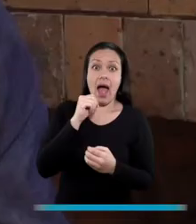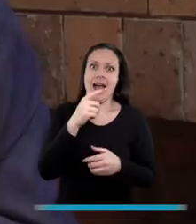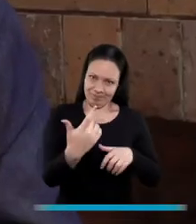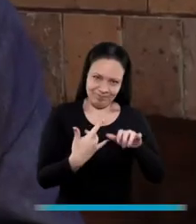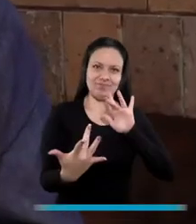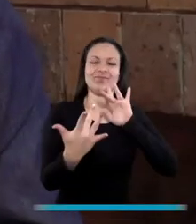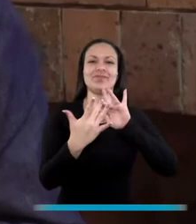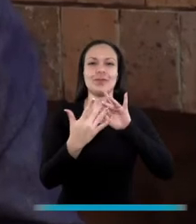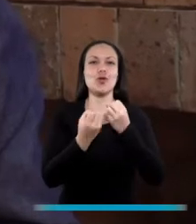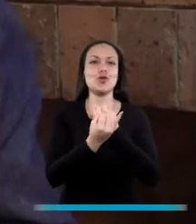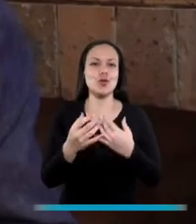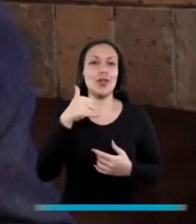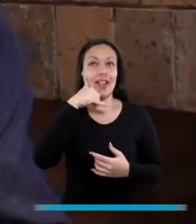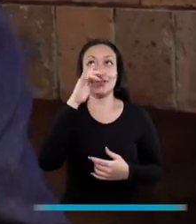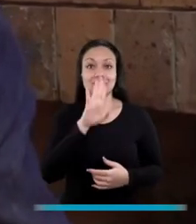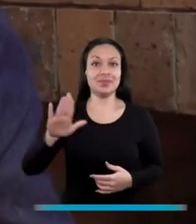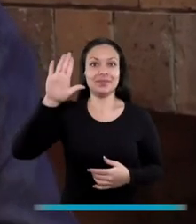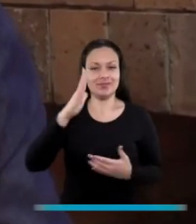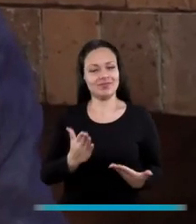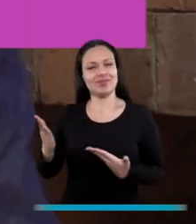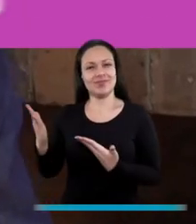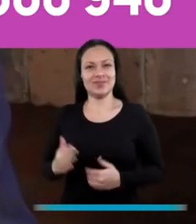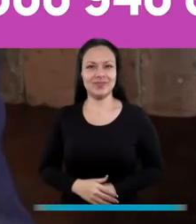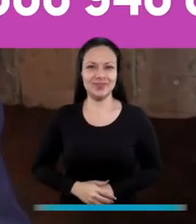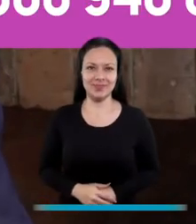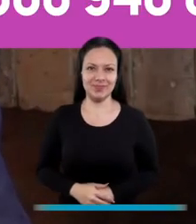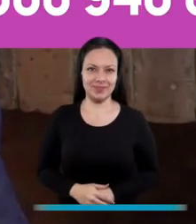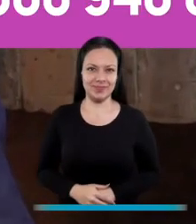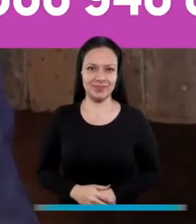Familiar, contáctenos a la línea telefónica nacional